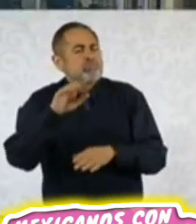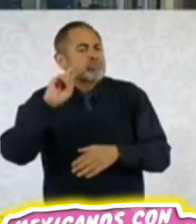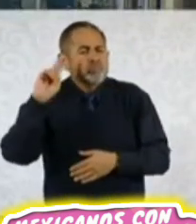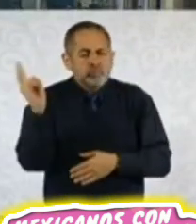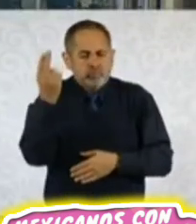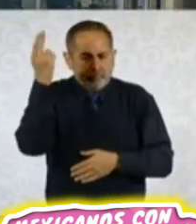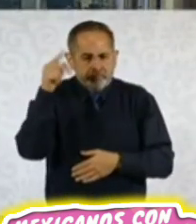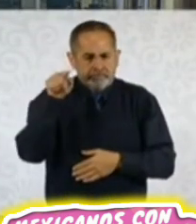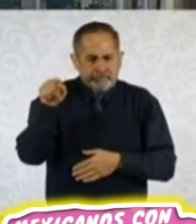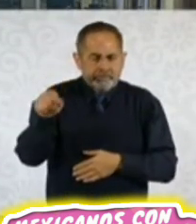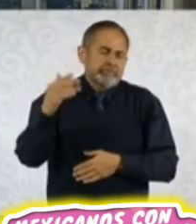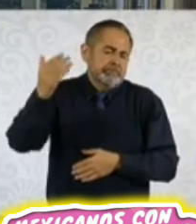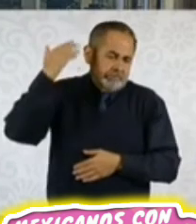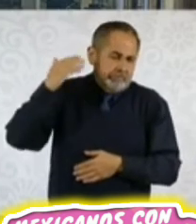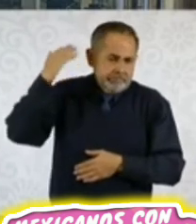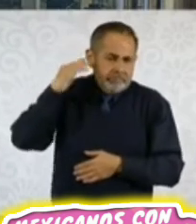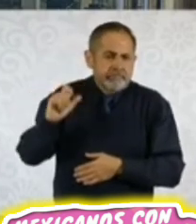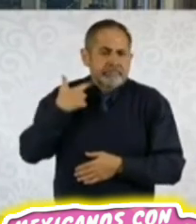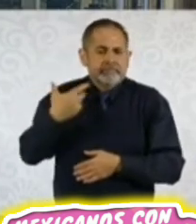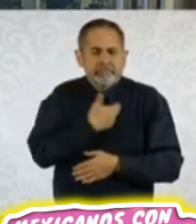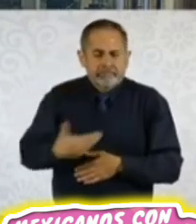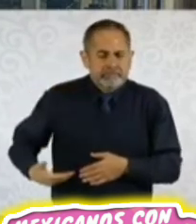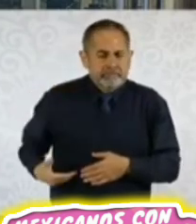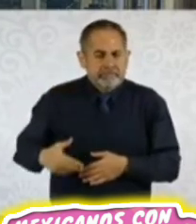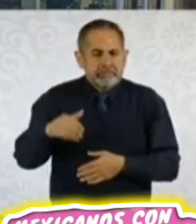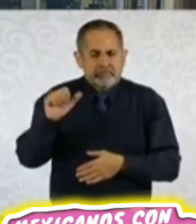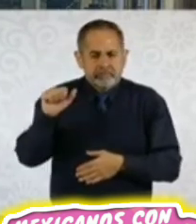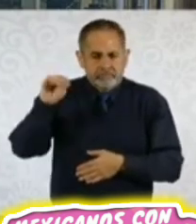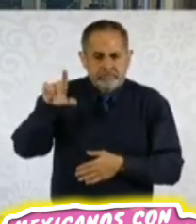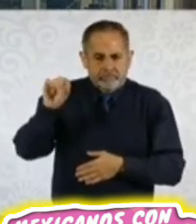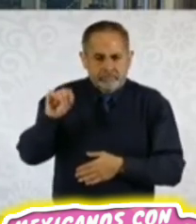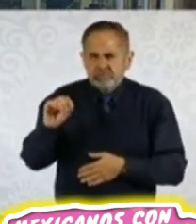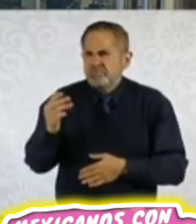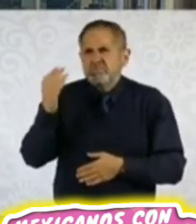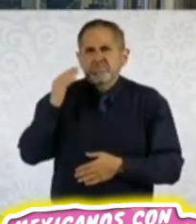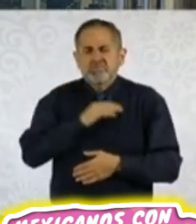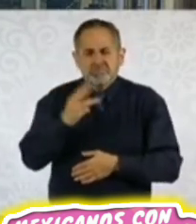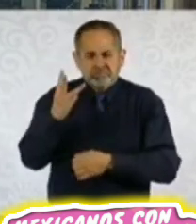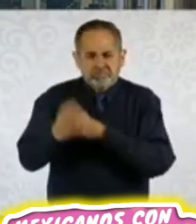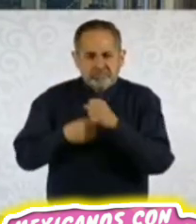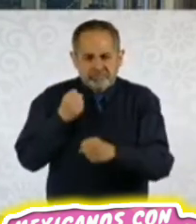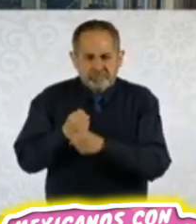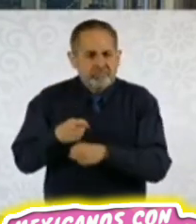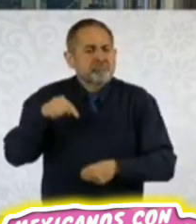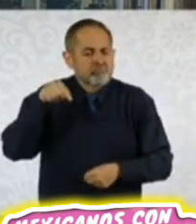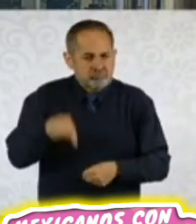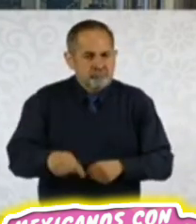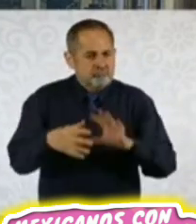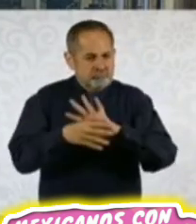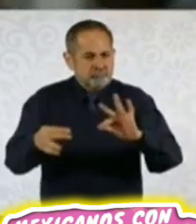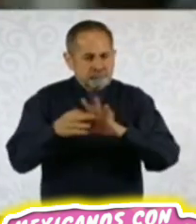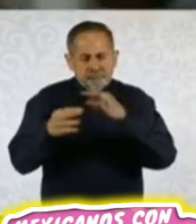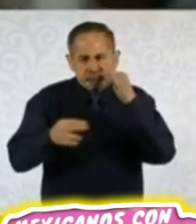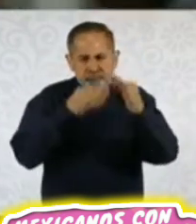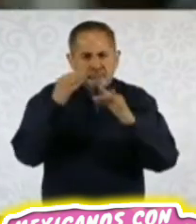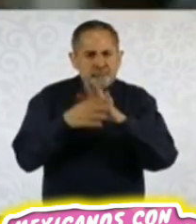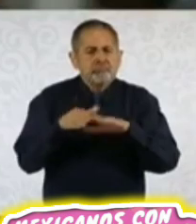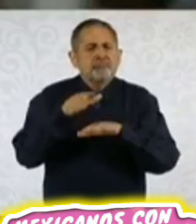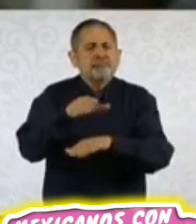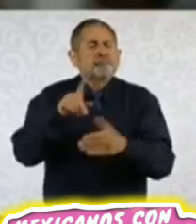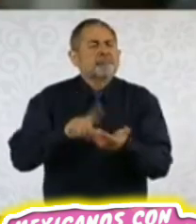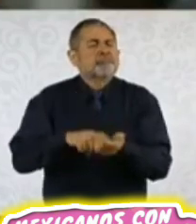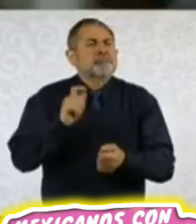en algún momento el presidente, bueno, el expresidente López Obrador, hace como 3 años se lamentó aquí en una conferencia acerca